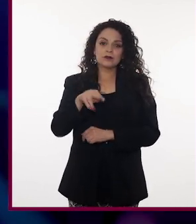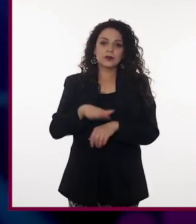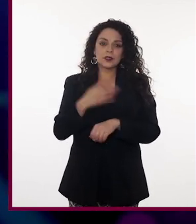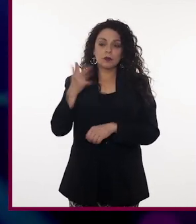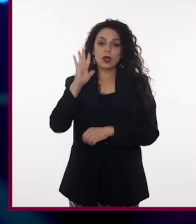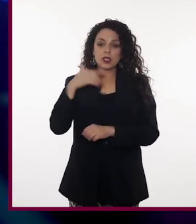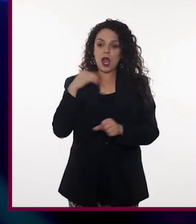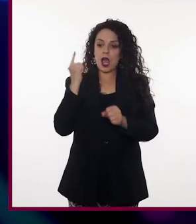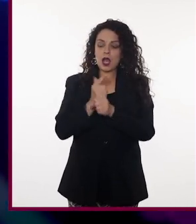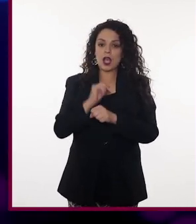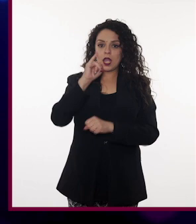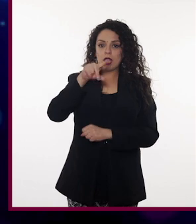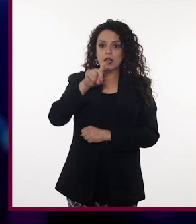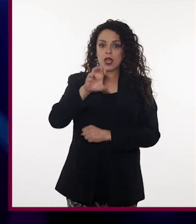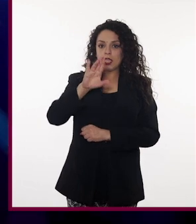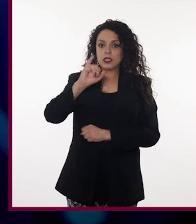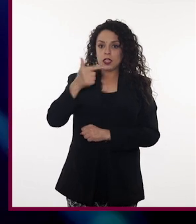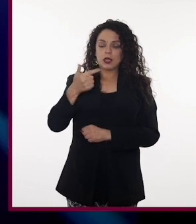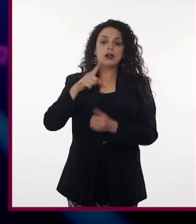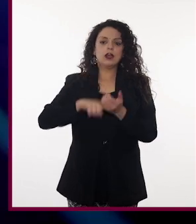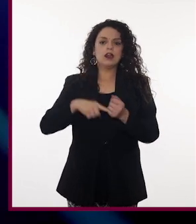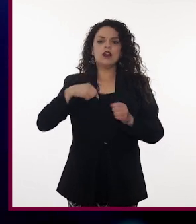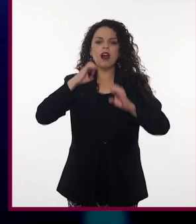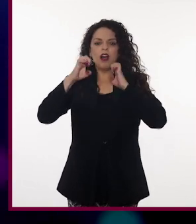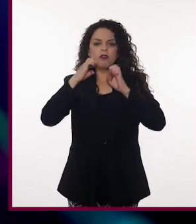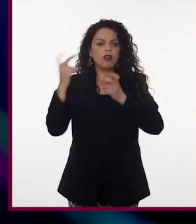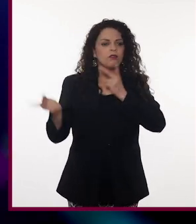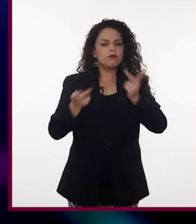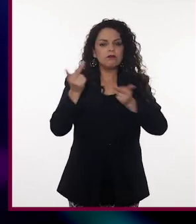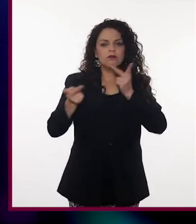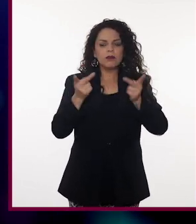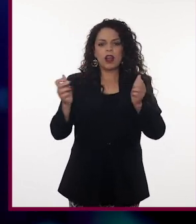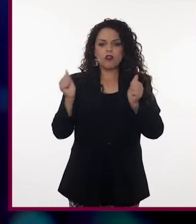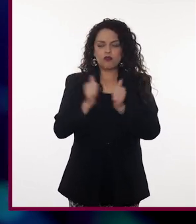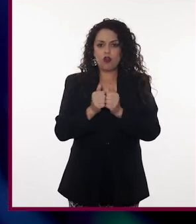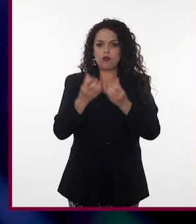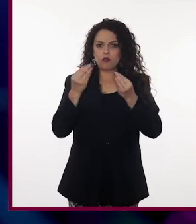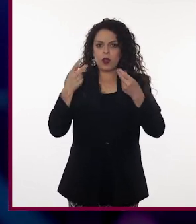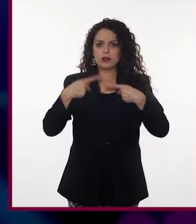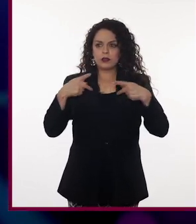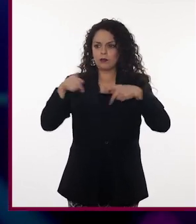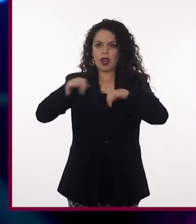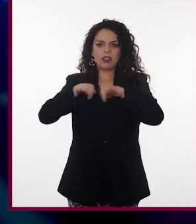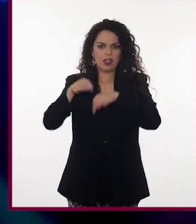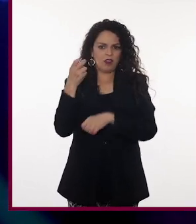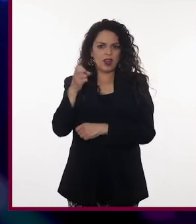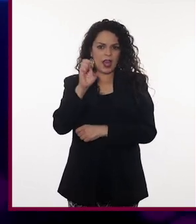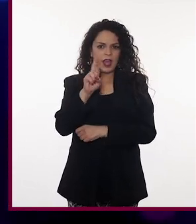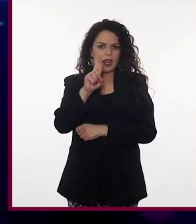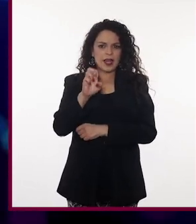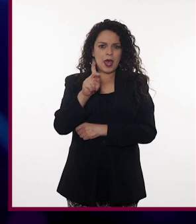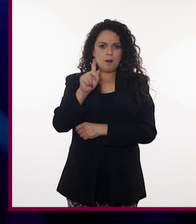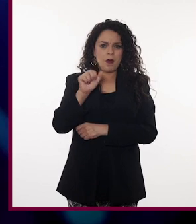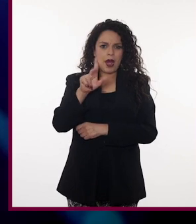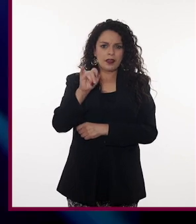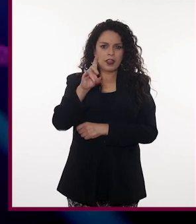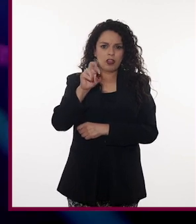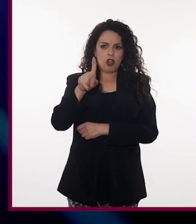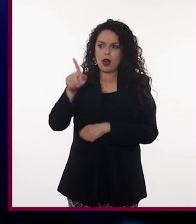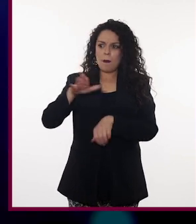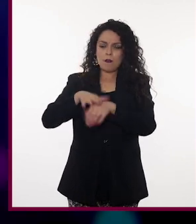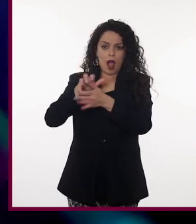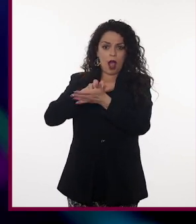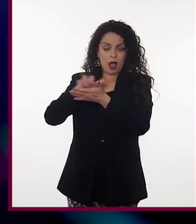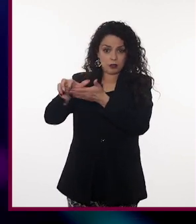hemos encontrado en el INDECIG a partir de una encuesta que hicimos con un número alto de repartidores, es que la mayoría de los